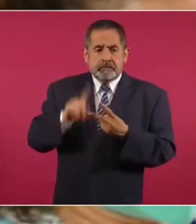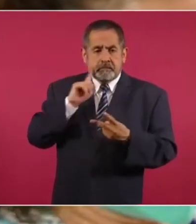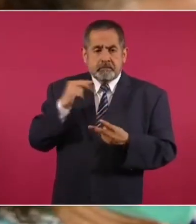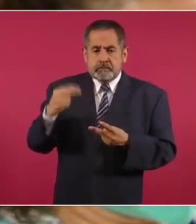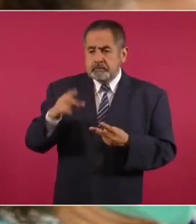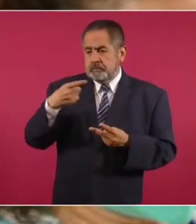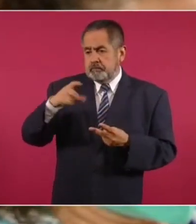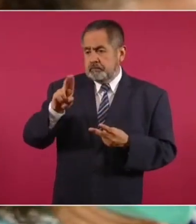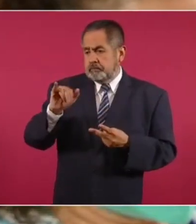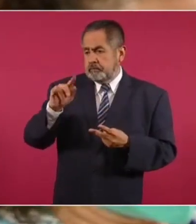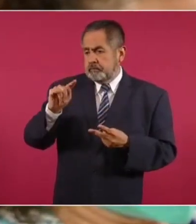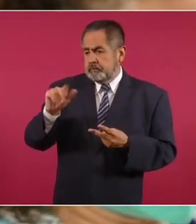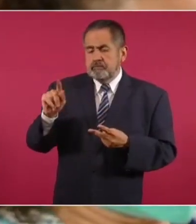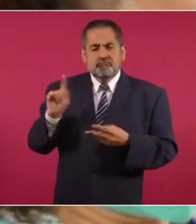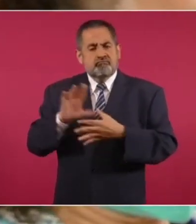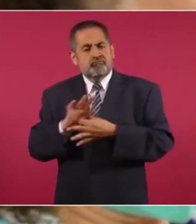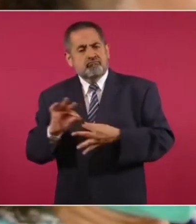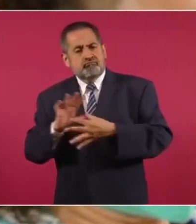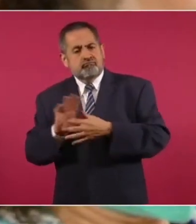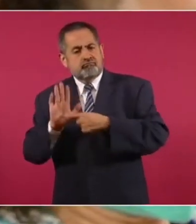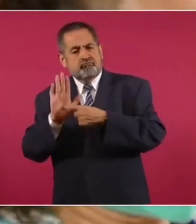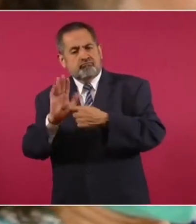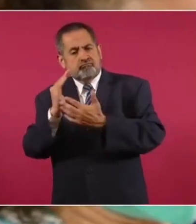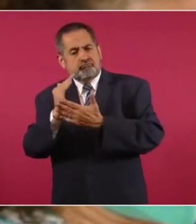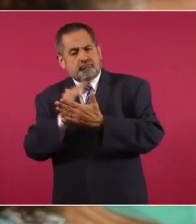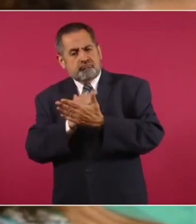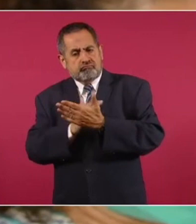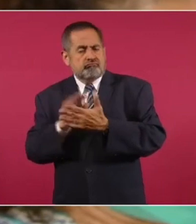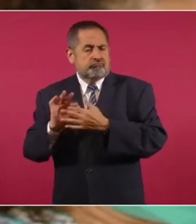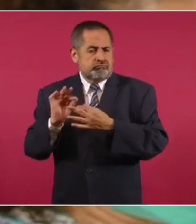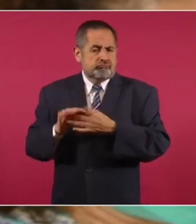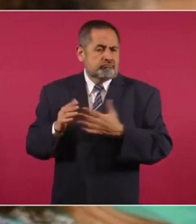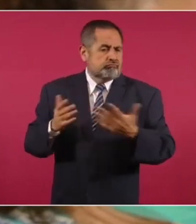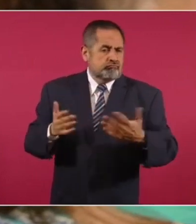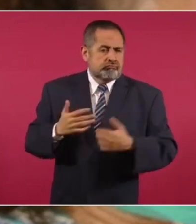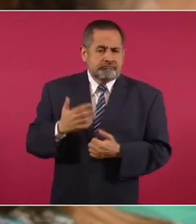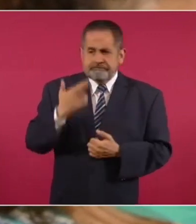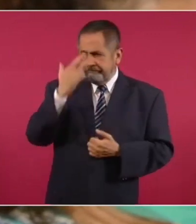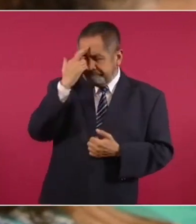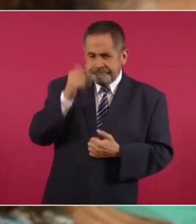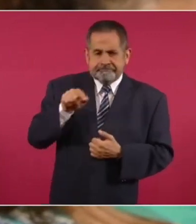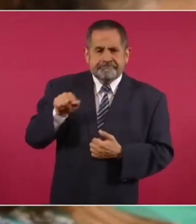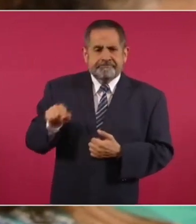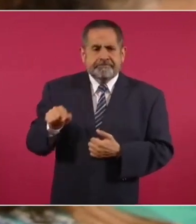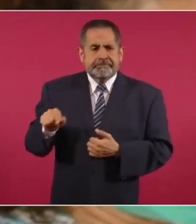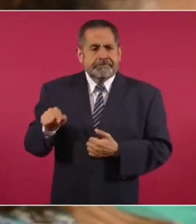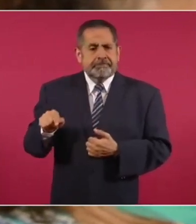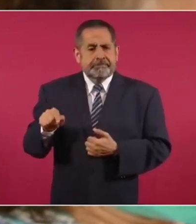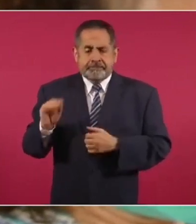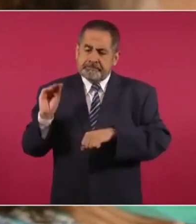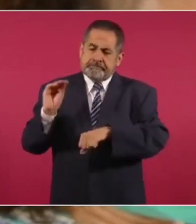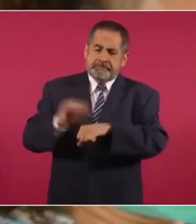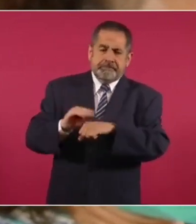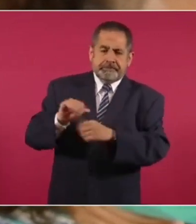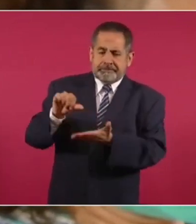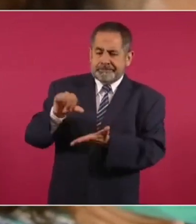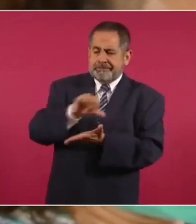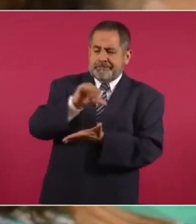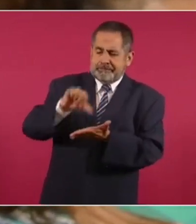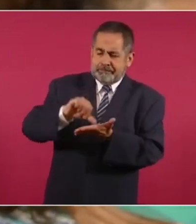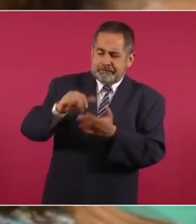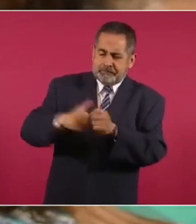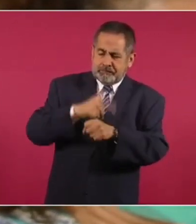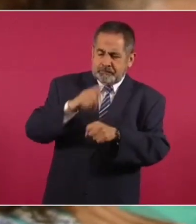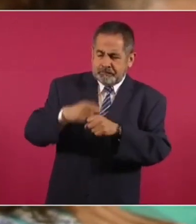nos expusieron ampliamente las razones por las que era importante crear el Centro Nacional de